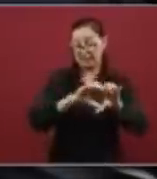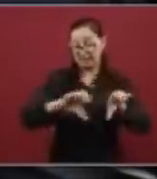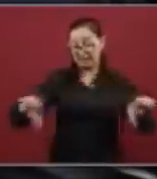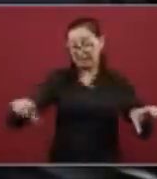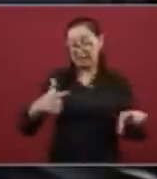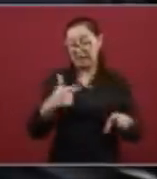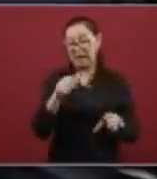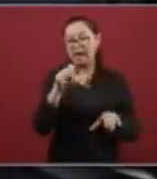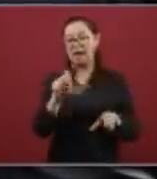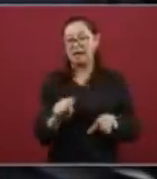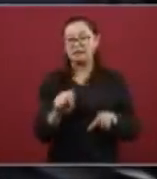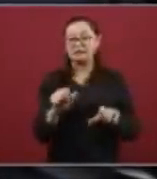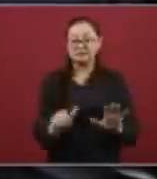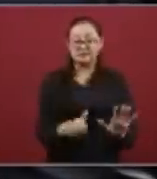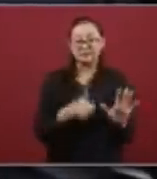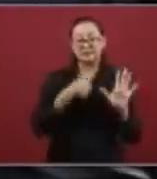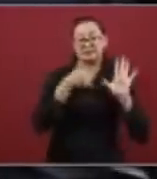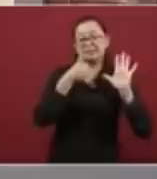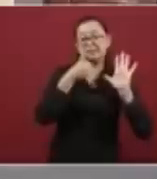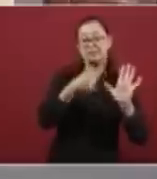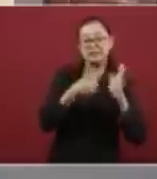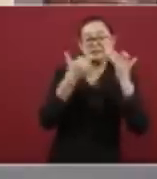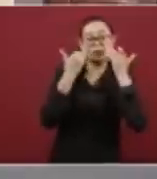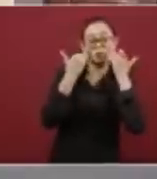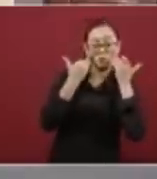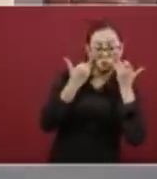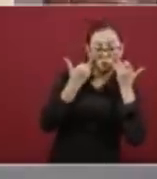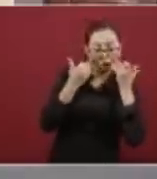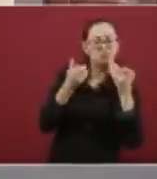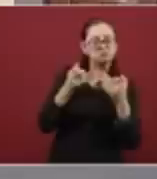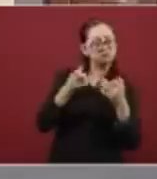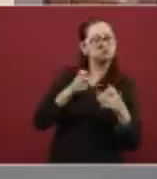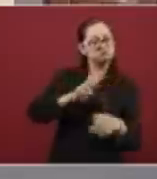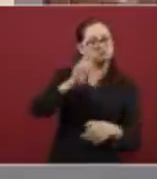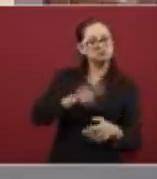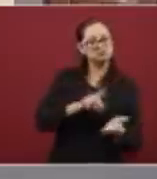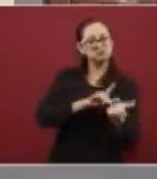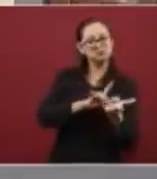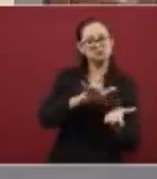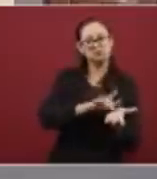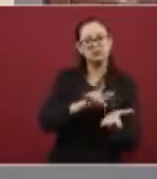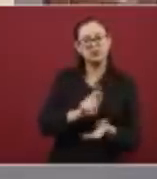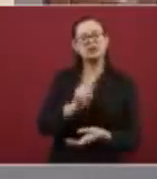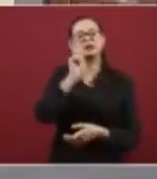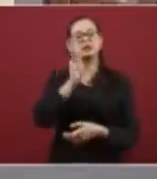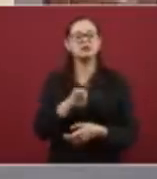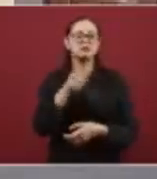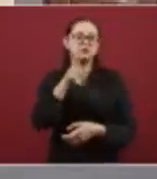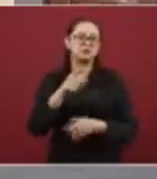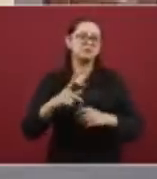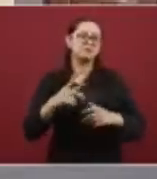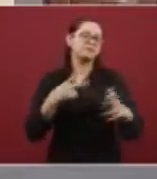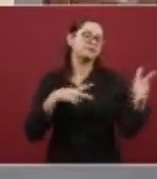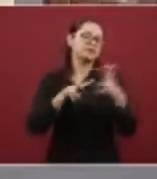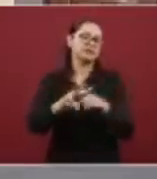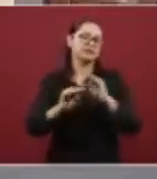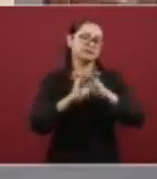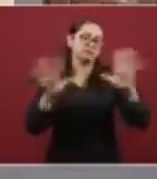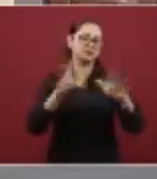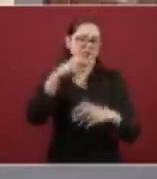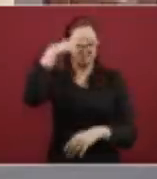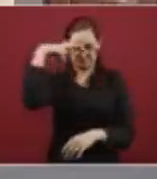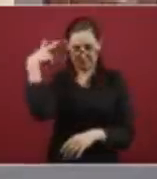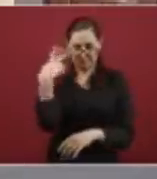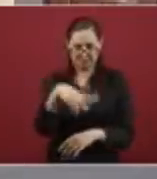como respaldo, digamos, como aval moral a Transparencia Mexicana. La pregunta